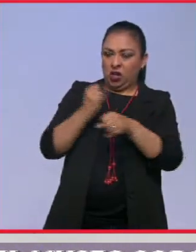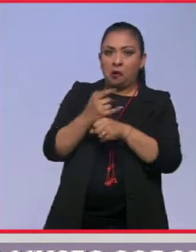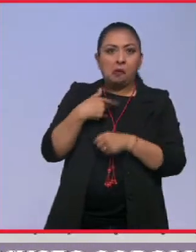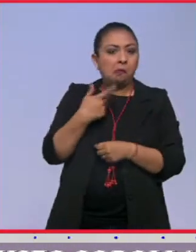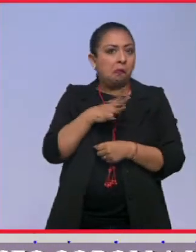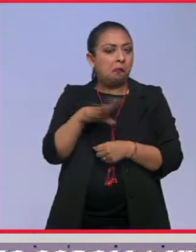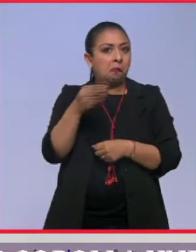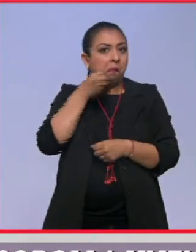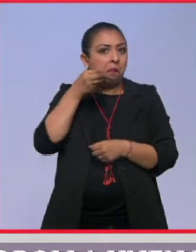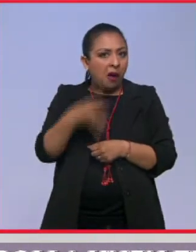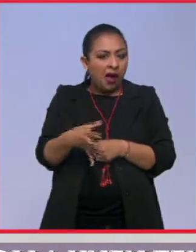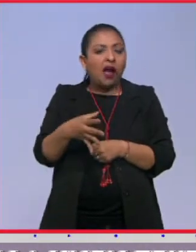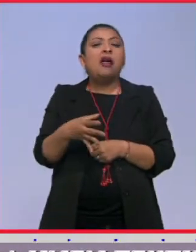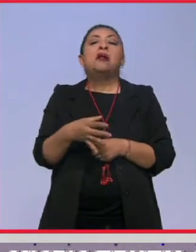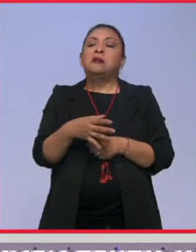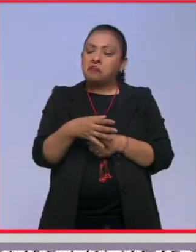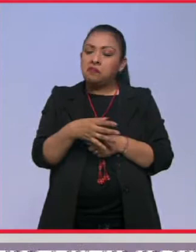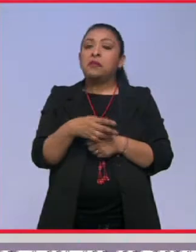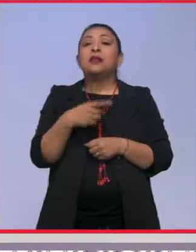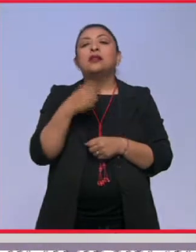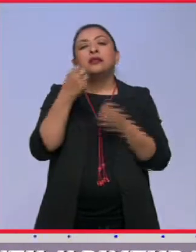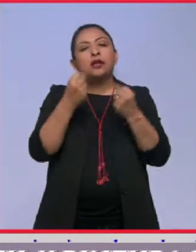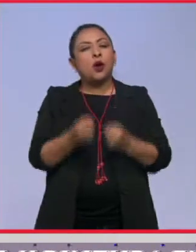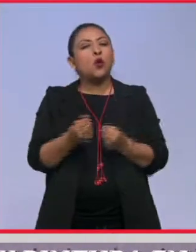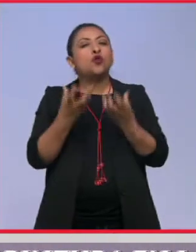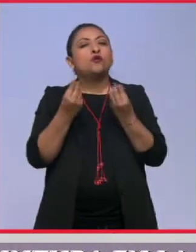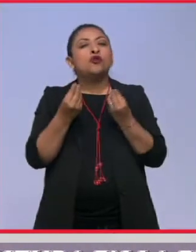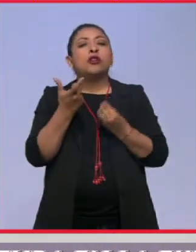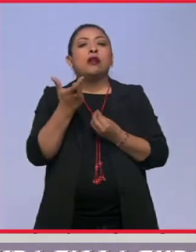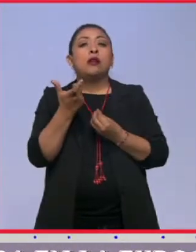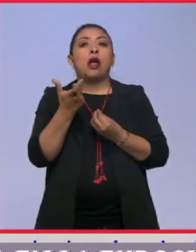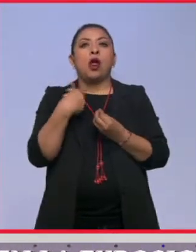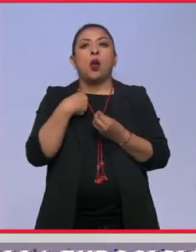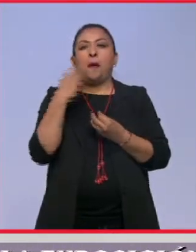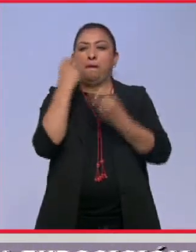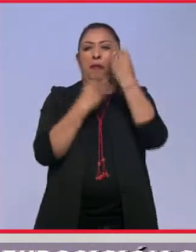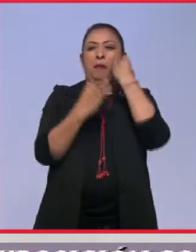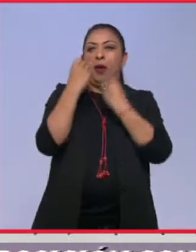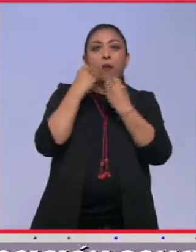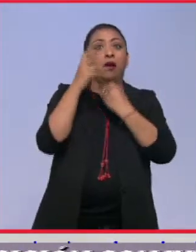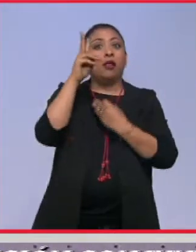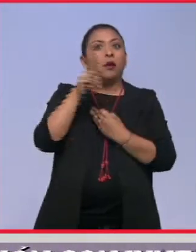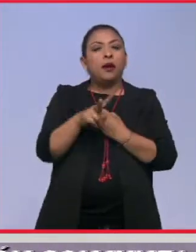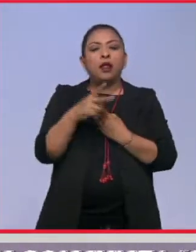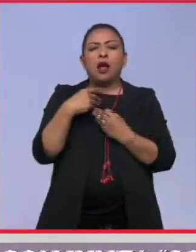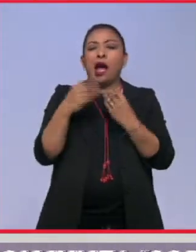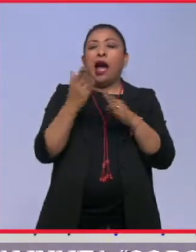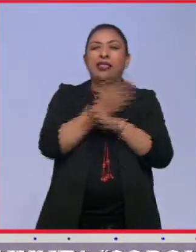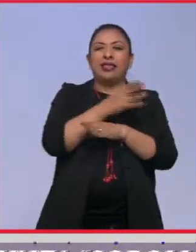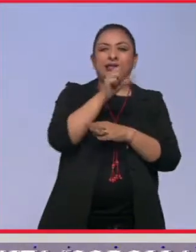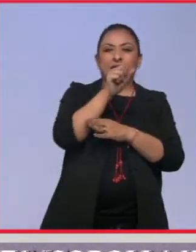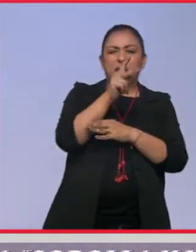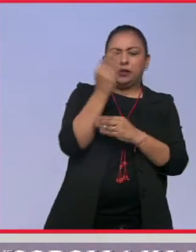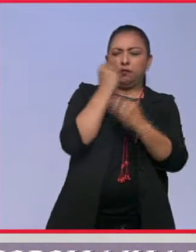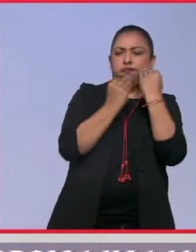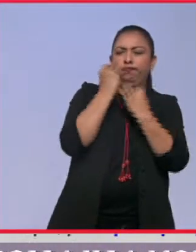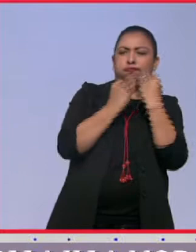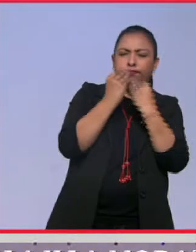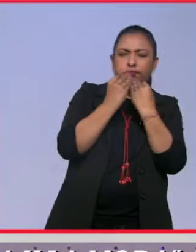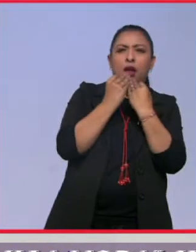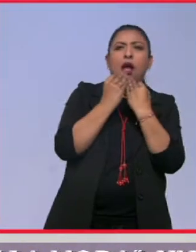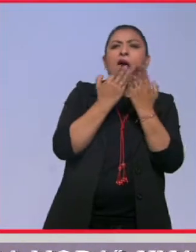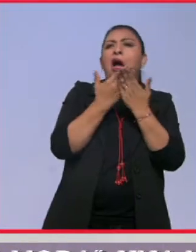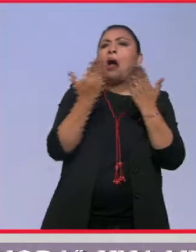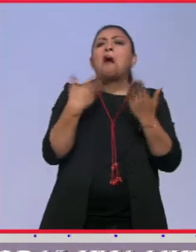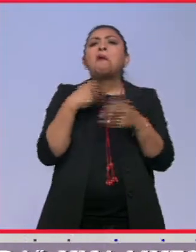que sí, seguramente se han de haber ahorrado muchísimo dinero en maquillaje, porque Kevin Spacey estaba tremendamente caracterizado. En un momento más lo vamos a ver